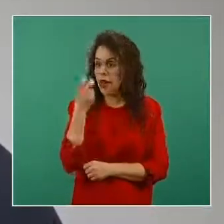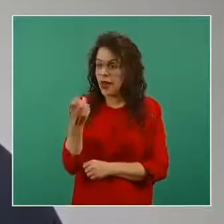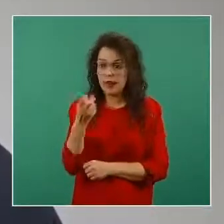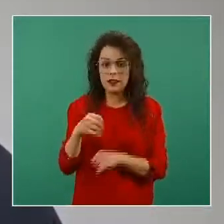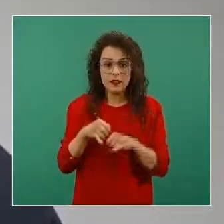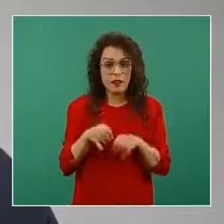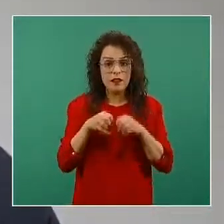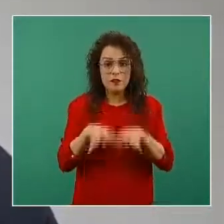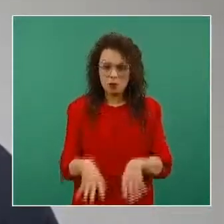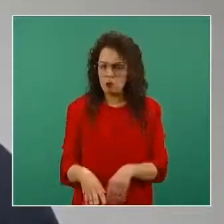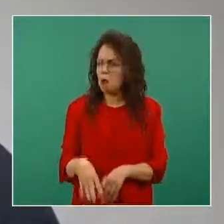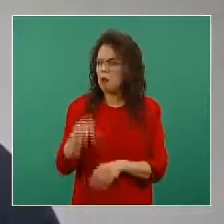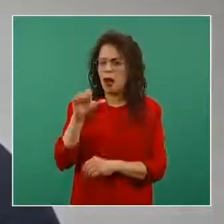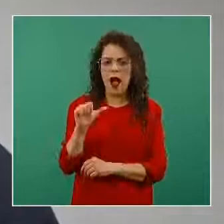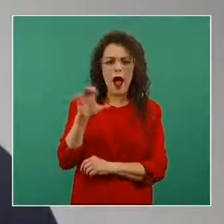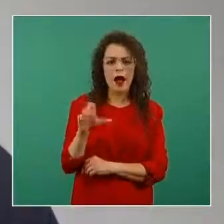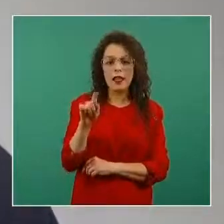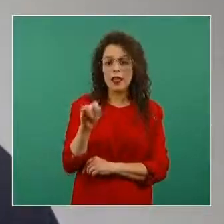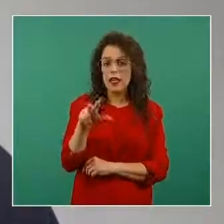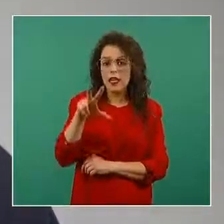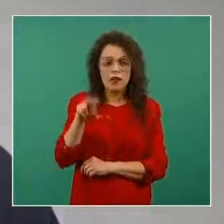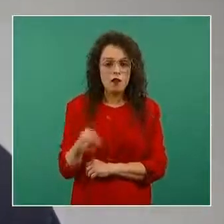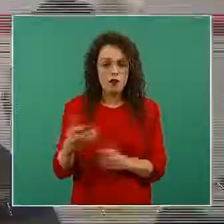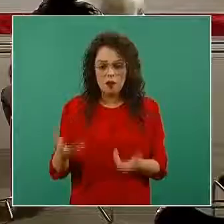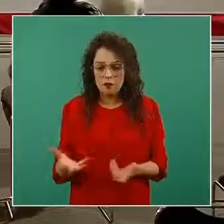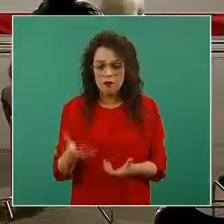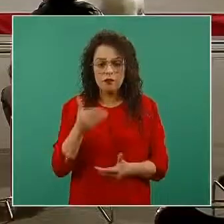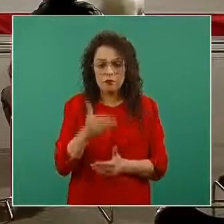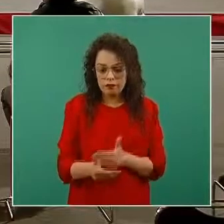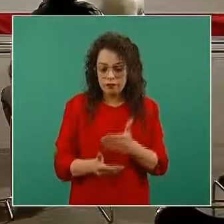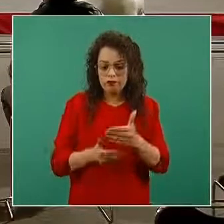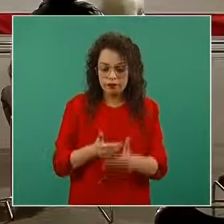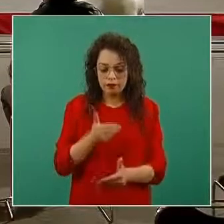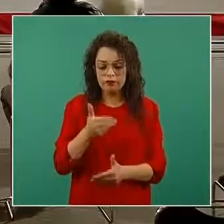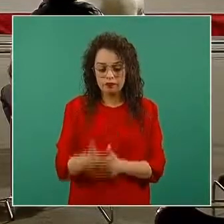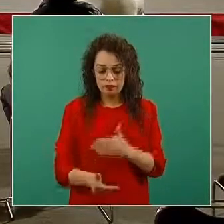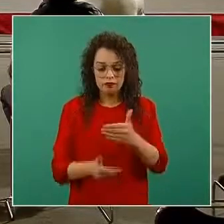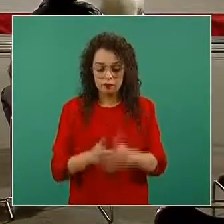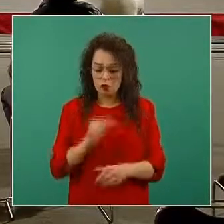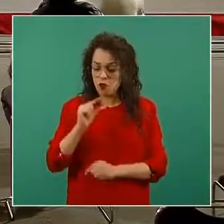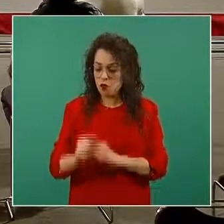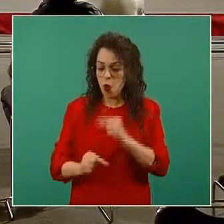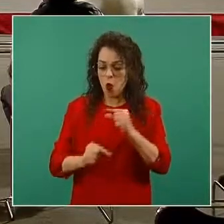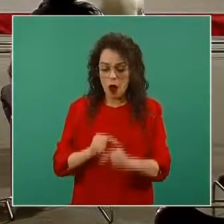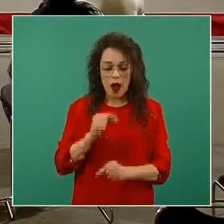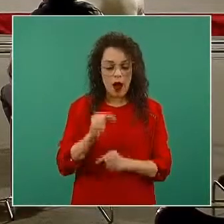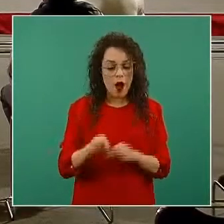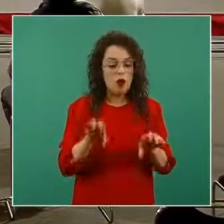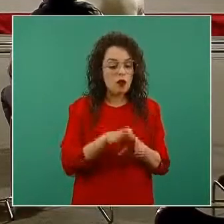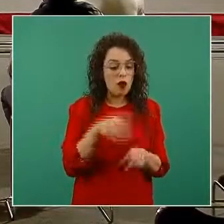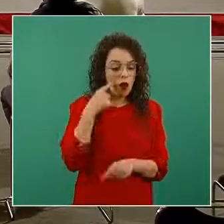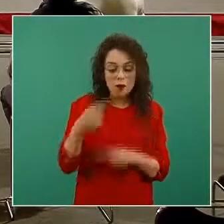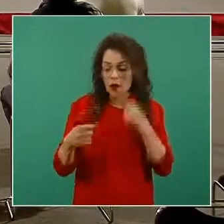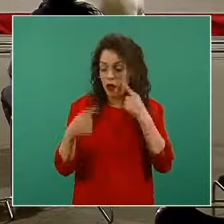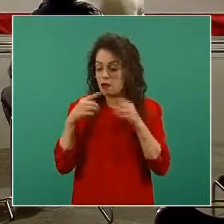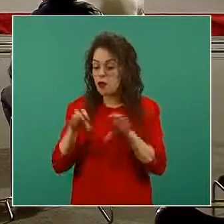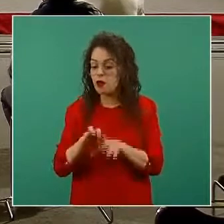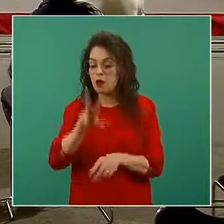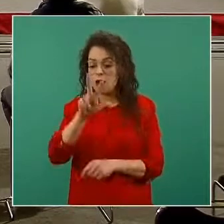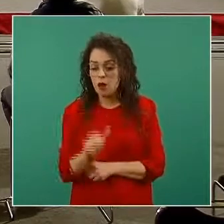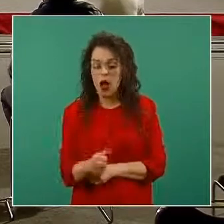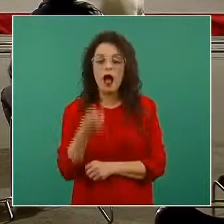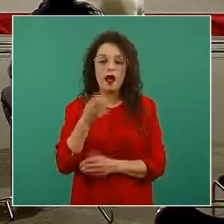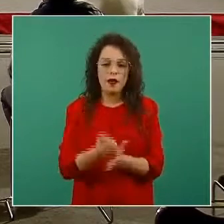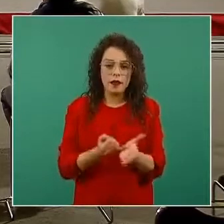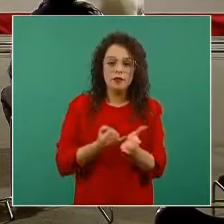activa, es una información que se va definiendo y se van tomando las decisiones en la medida en que las vacunas y las